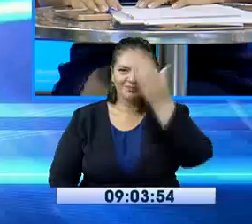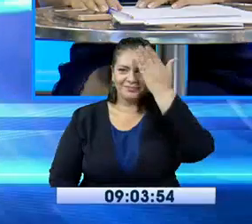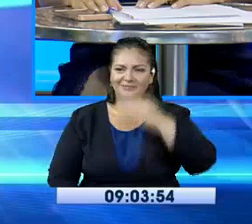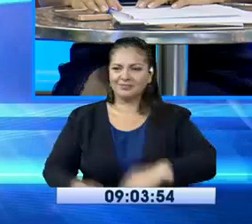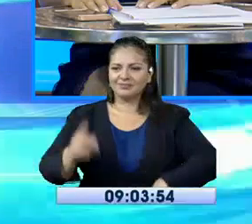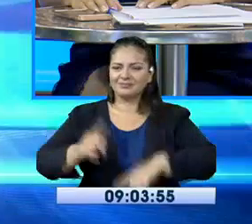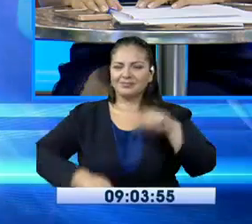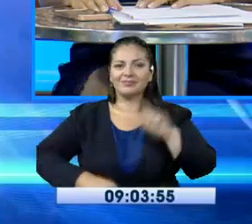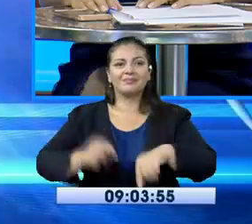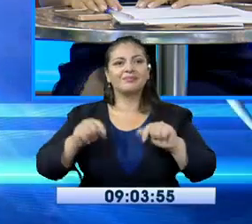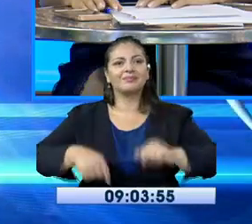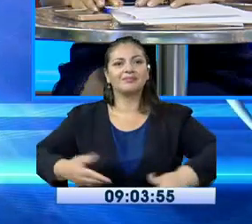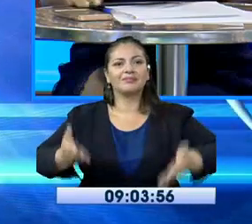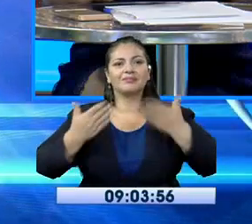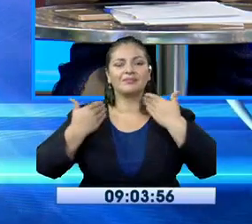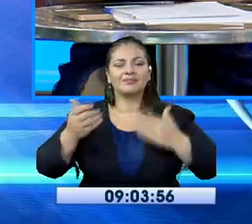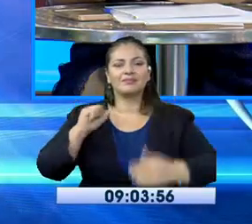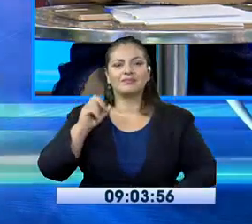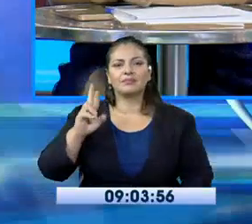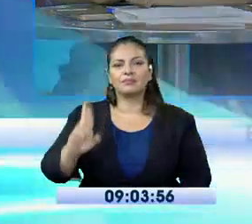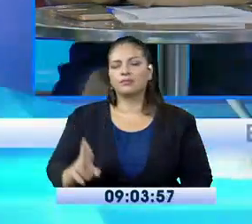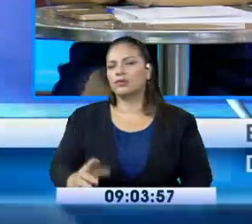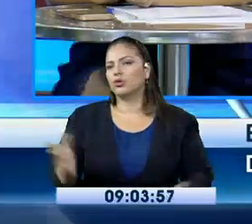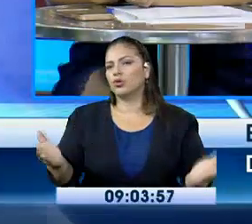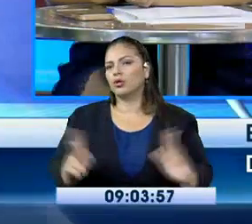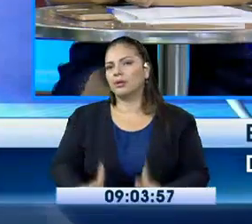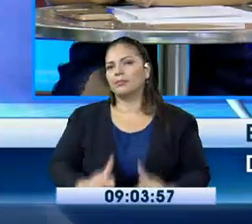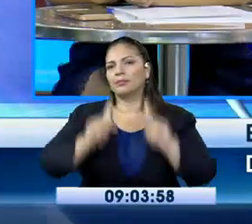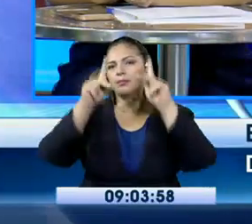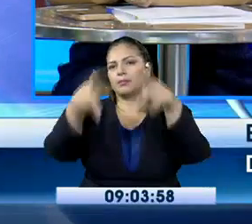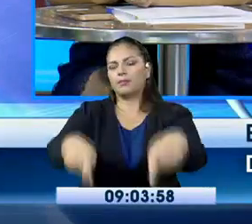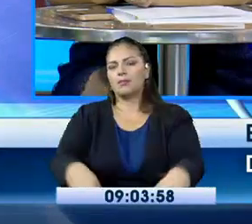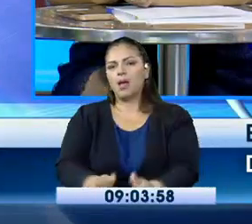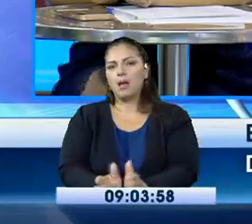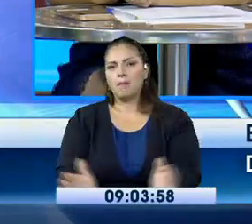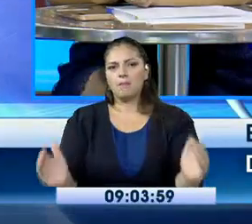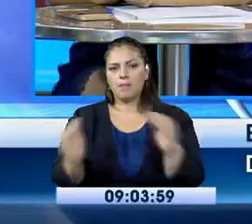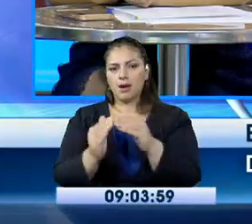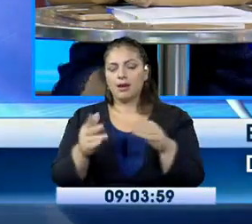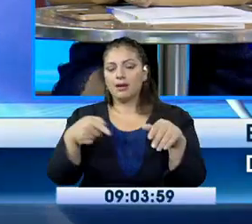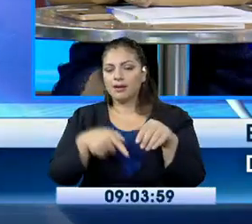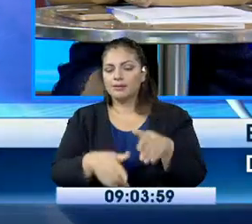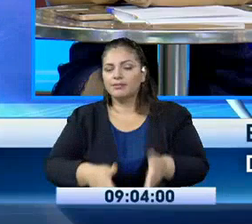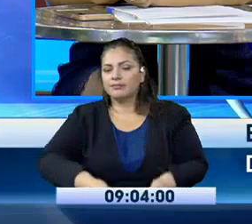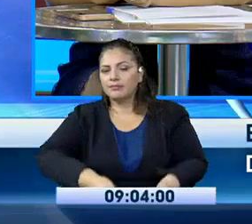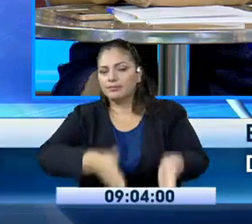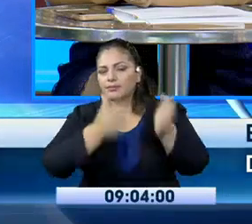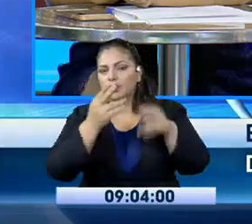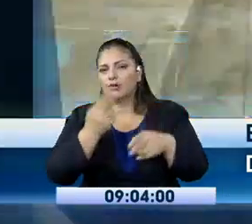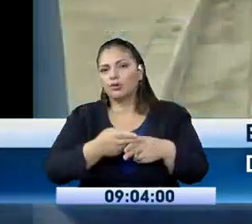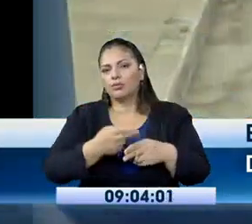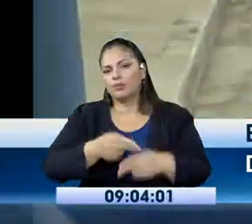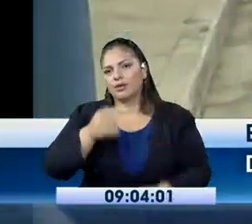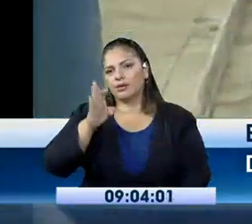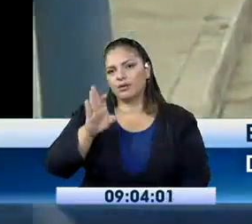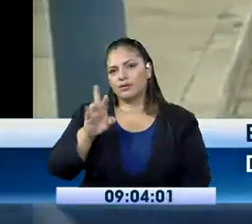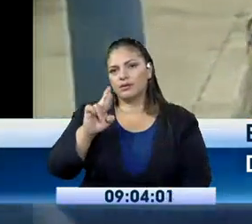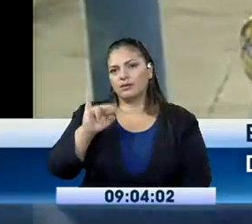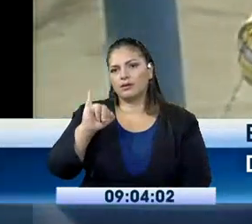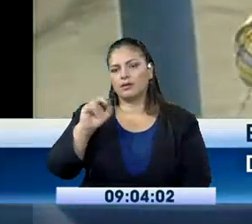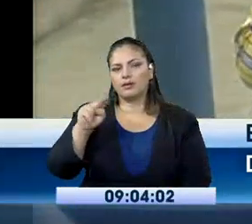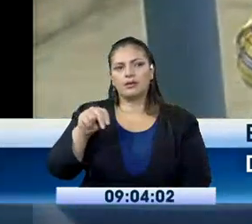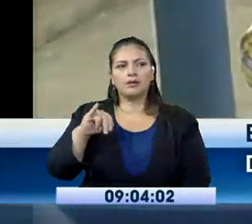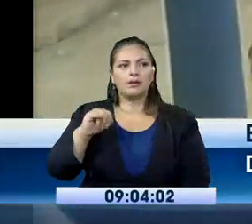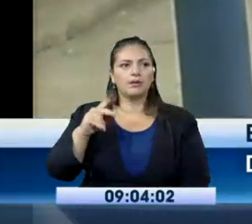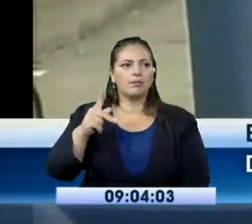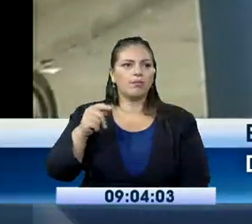acá al sur de Guayaquil. Estamos en la entrada del Trinipuerto, sector conocido como entrada del Trinipuerto en la isla Trinitaria. Aquí están, por ejemplo,